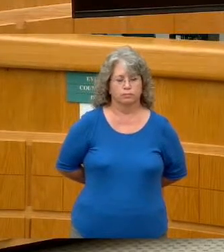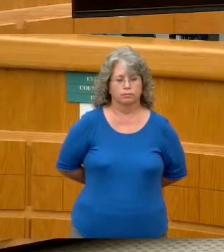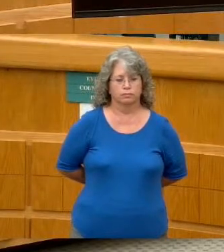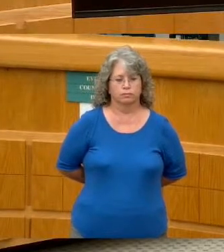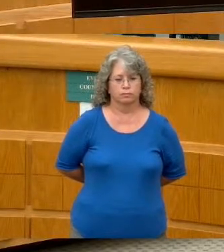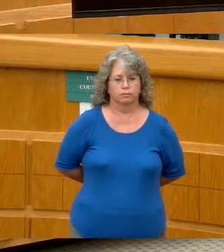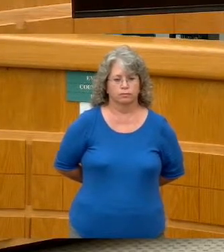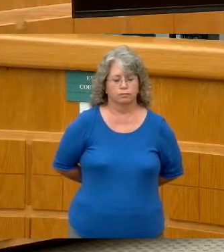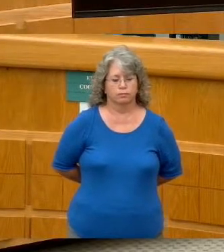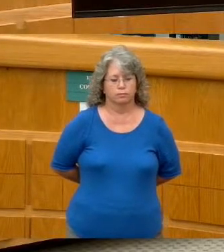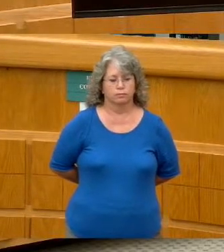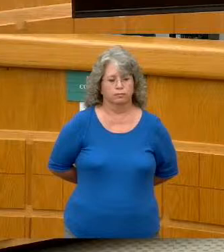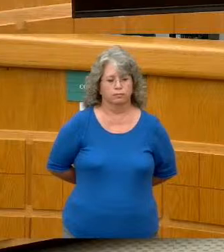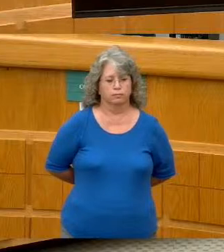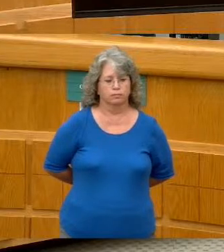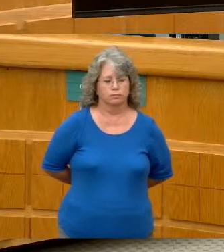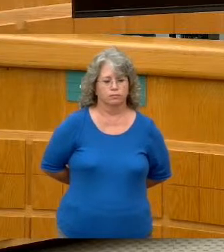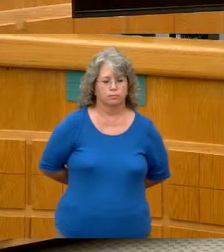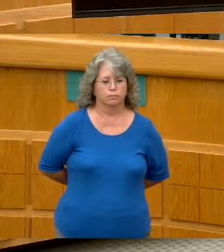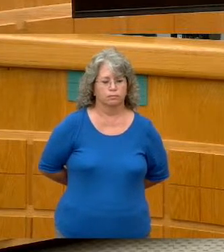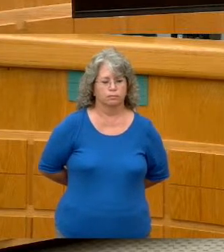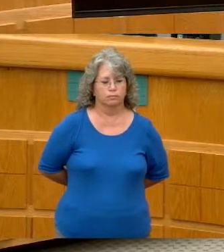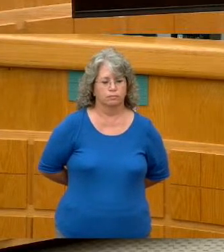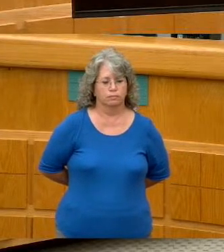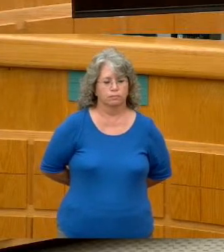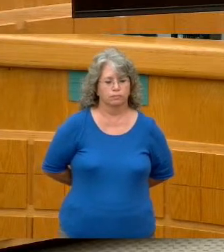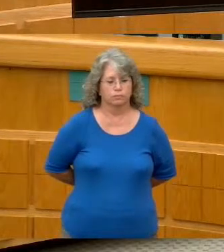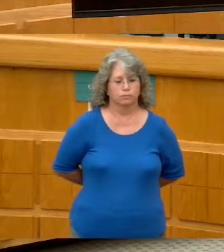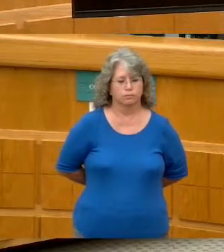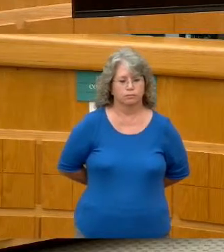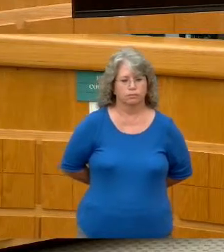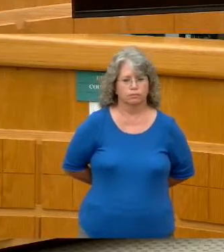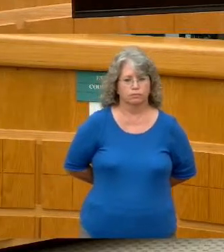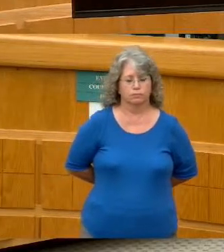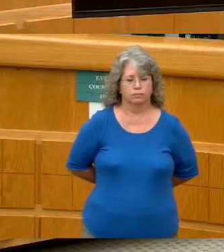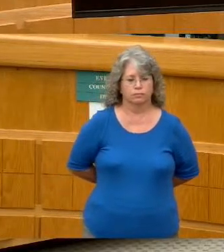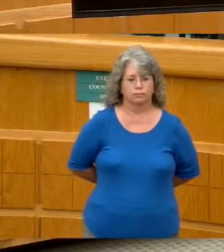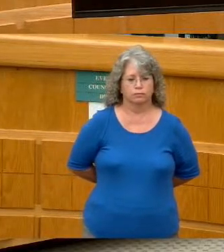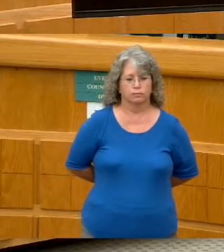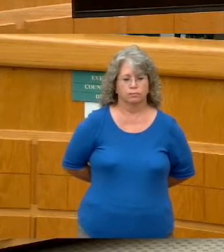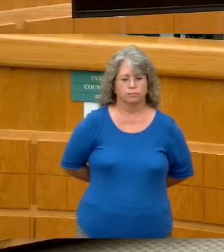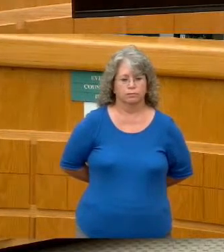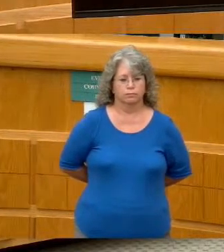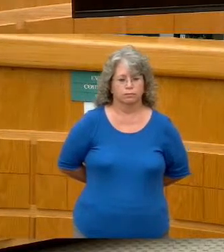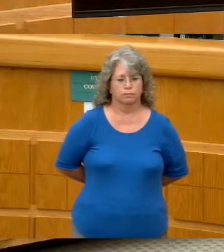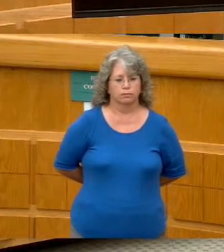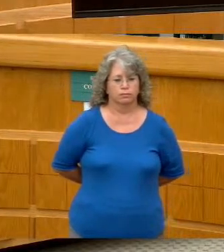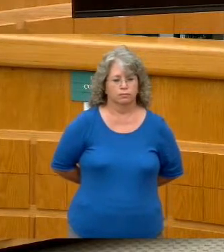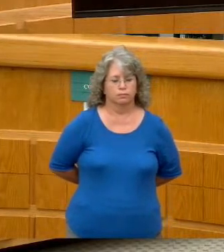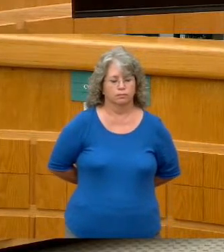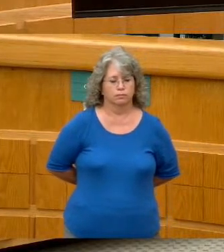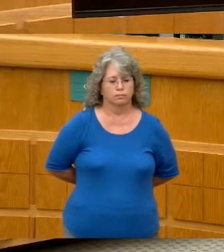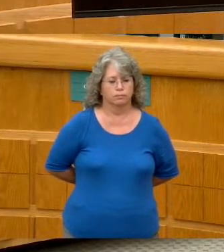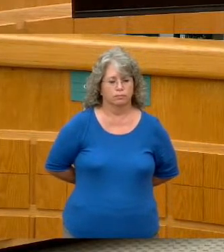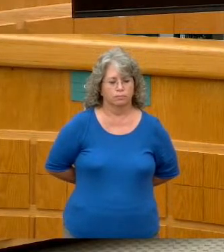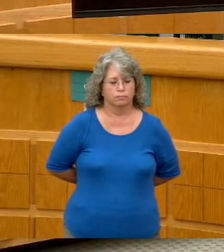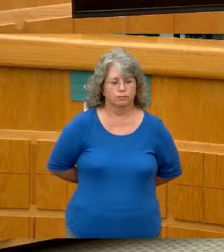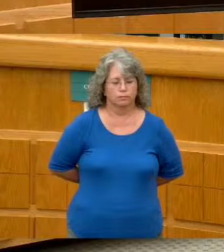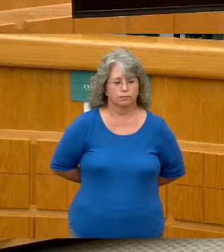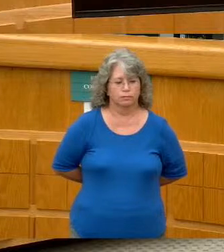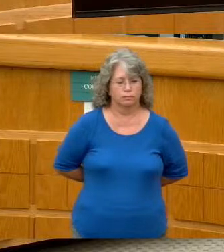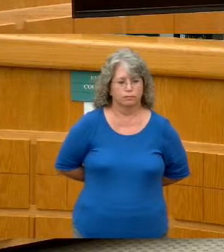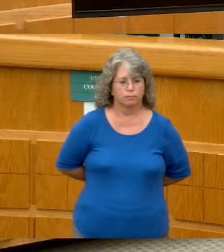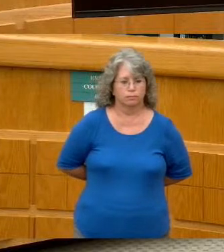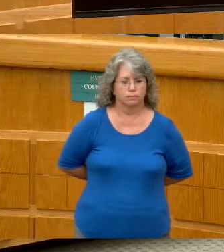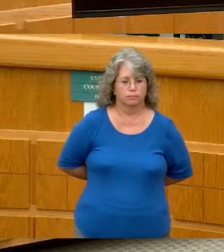de defunción. Esos certificados de defunción pudieran tardar hasta 2 semanas en ser reportados con el Estado. En cuanto a encuentros entre